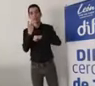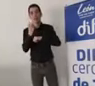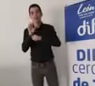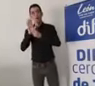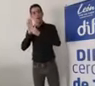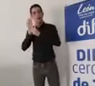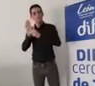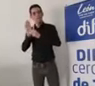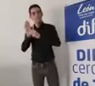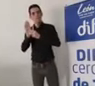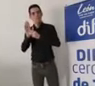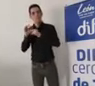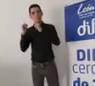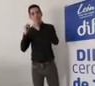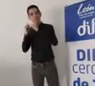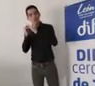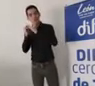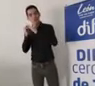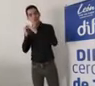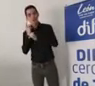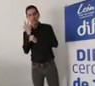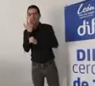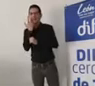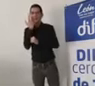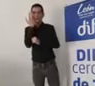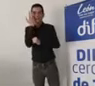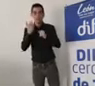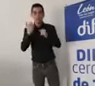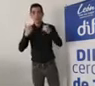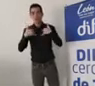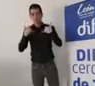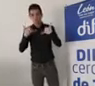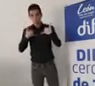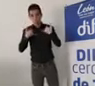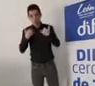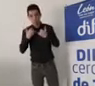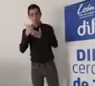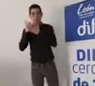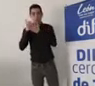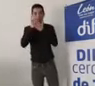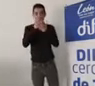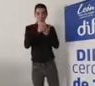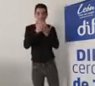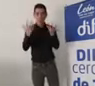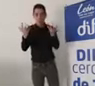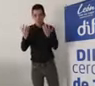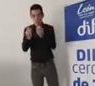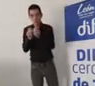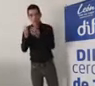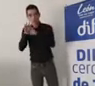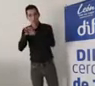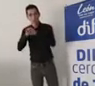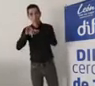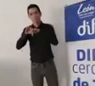y política de involucrar a la juventud, de compartir experiencias y de motivarlos a ser partícipes de